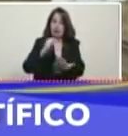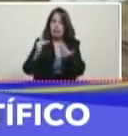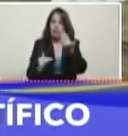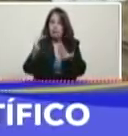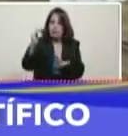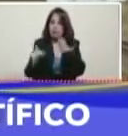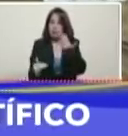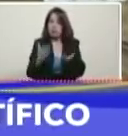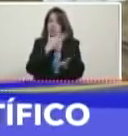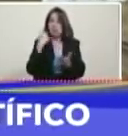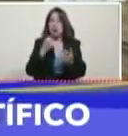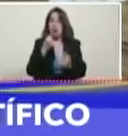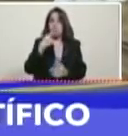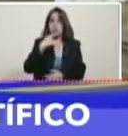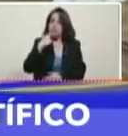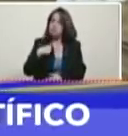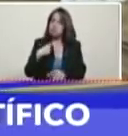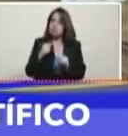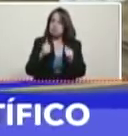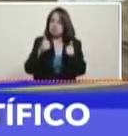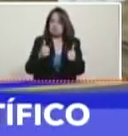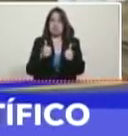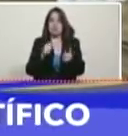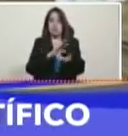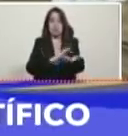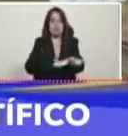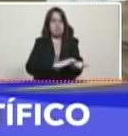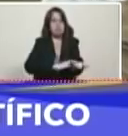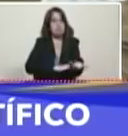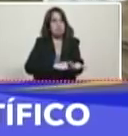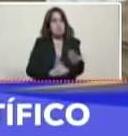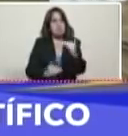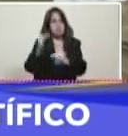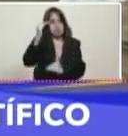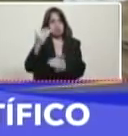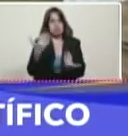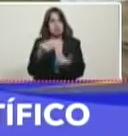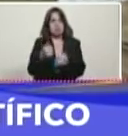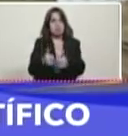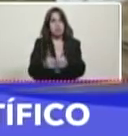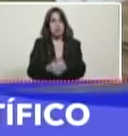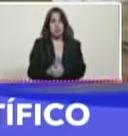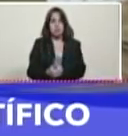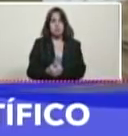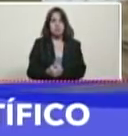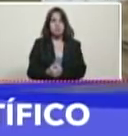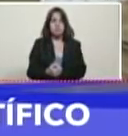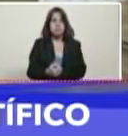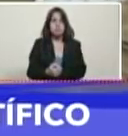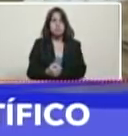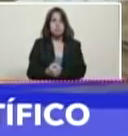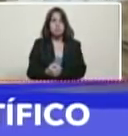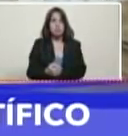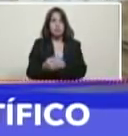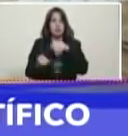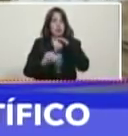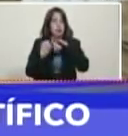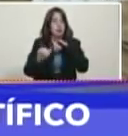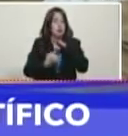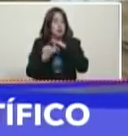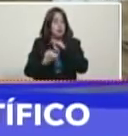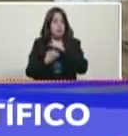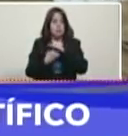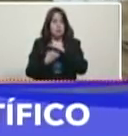para mejorar la capacidad de síntesis de hemoglobina. Con el apoyo del Instituto Venezolano de Investigaciones Científicas, ahí tenemos